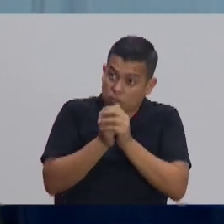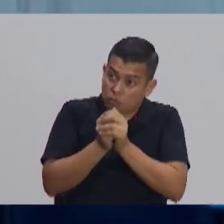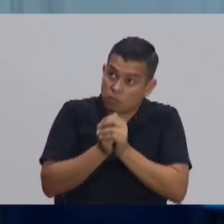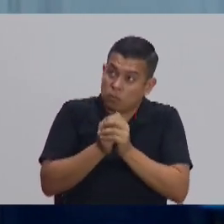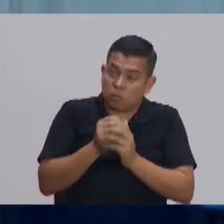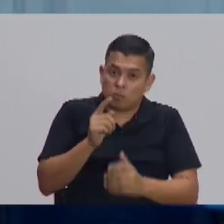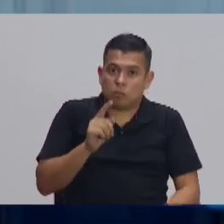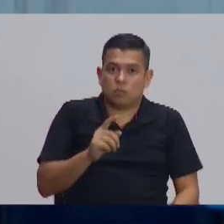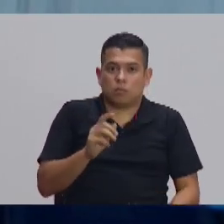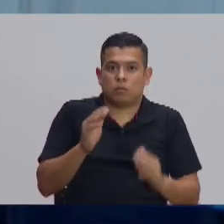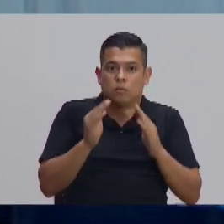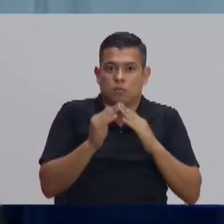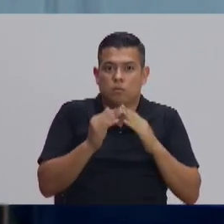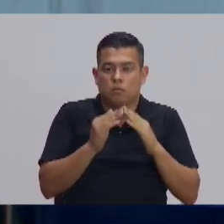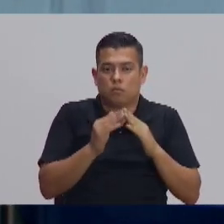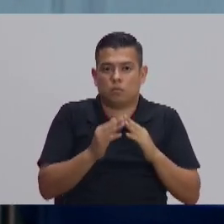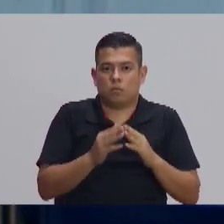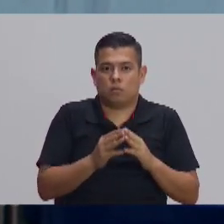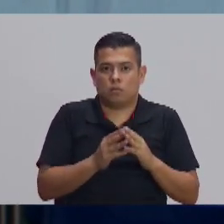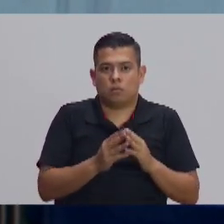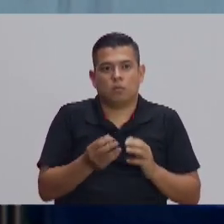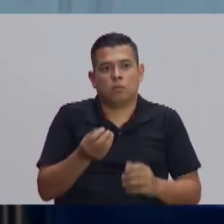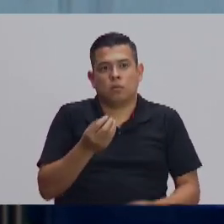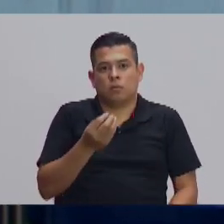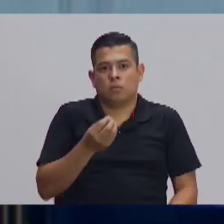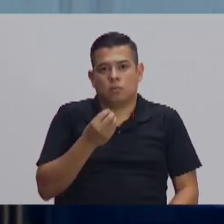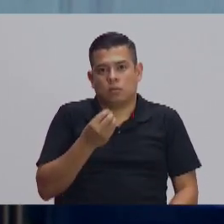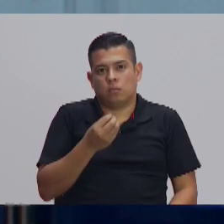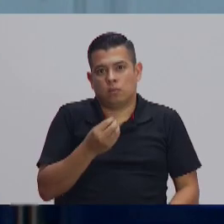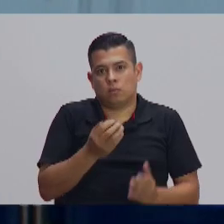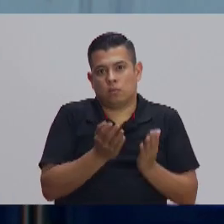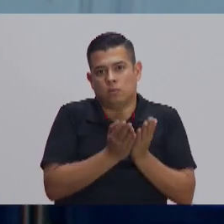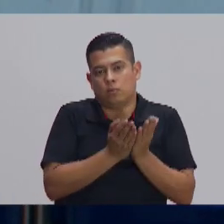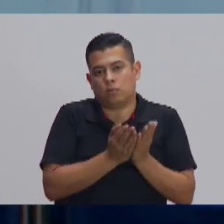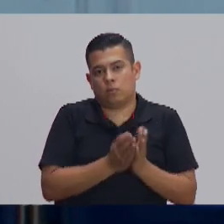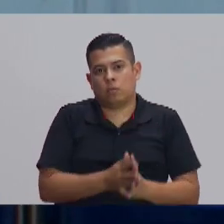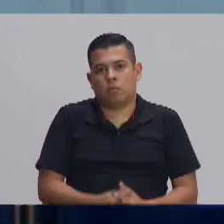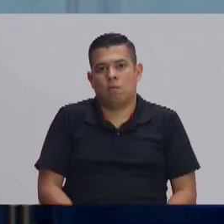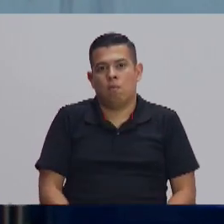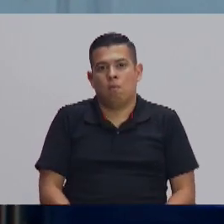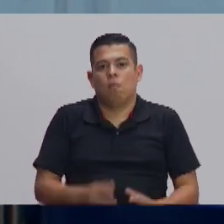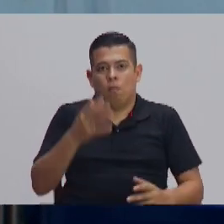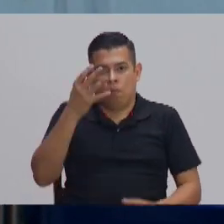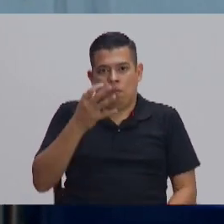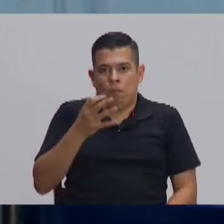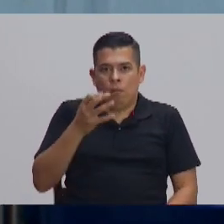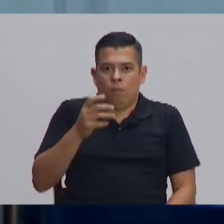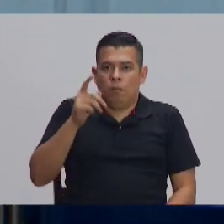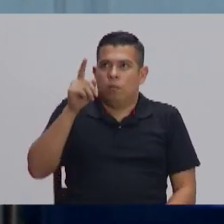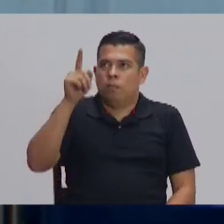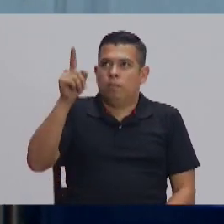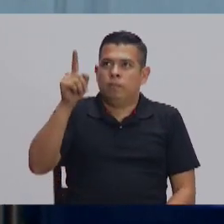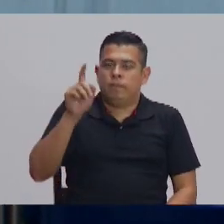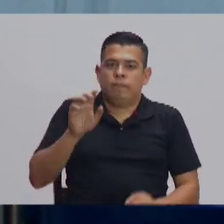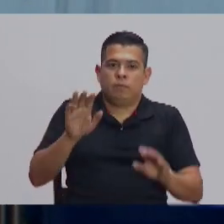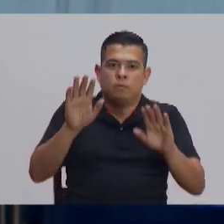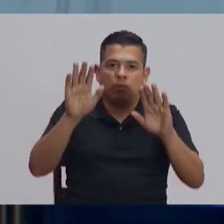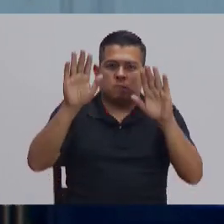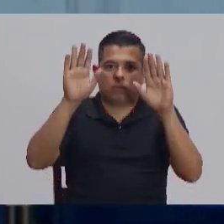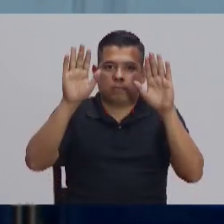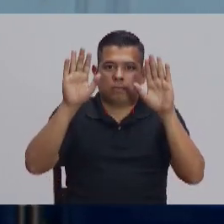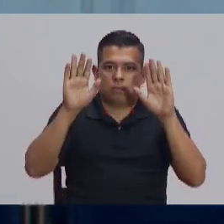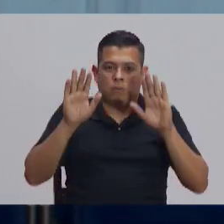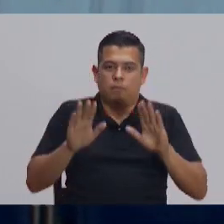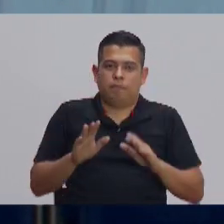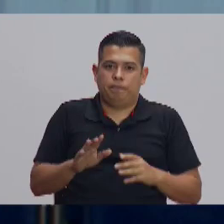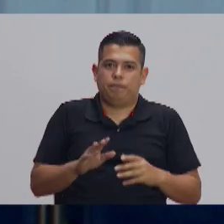dentro de su casa alimentándonos de su palabra creyendo en sus milagros